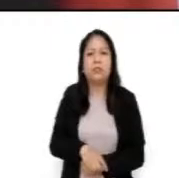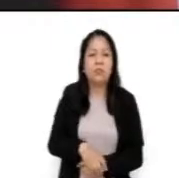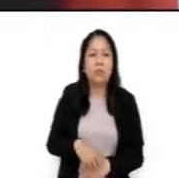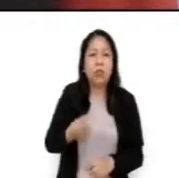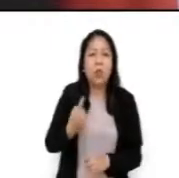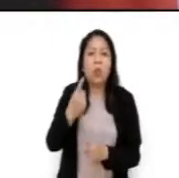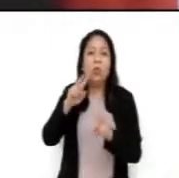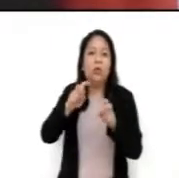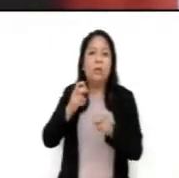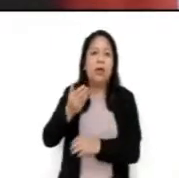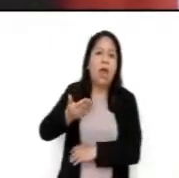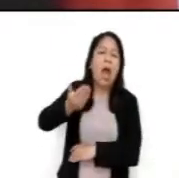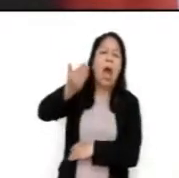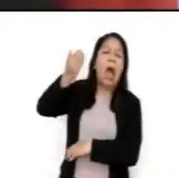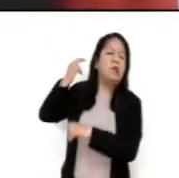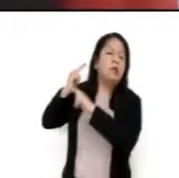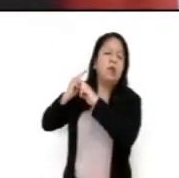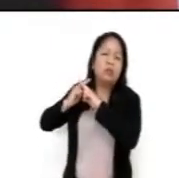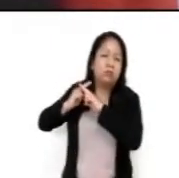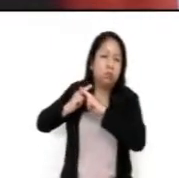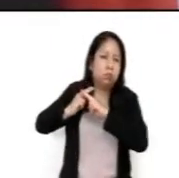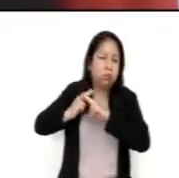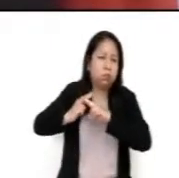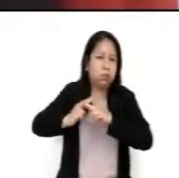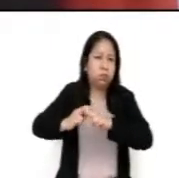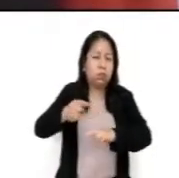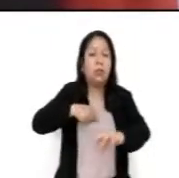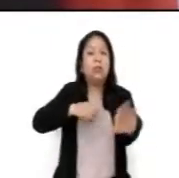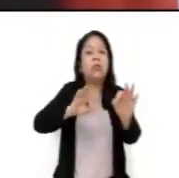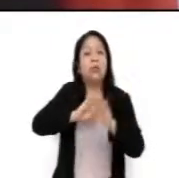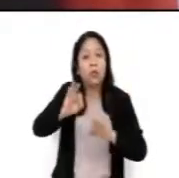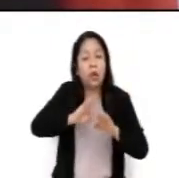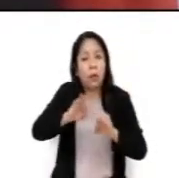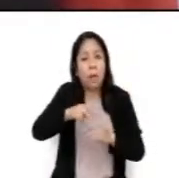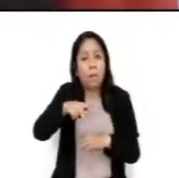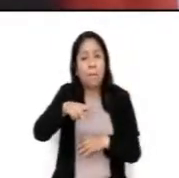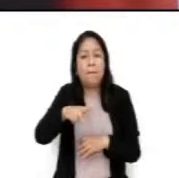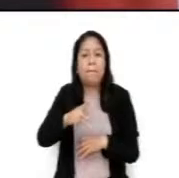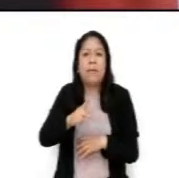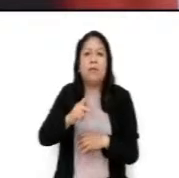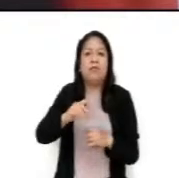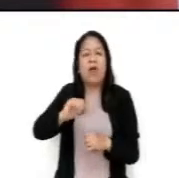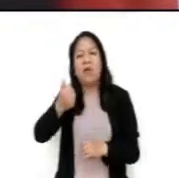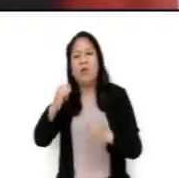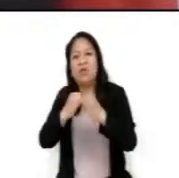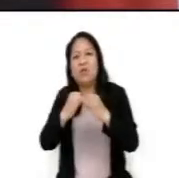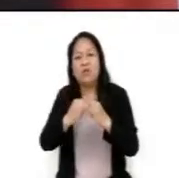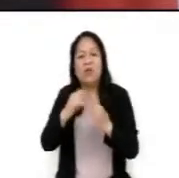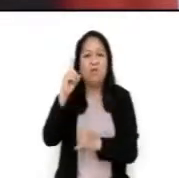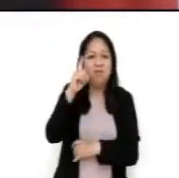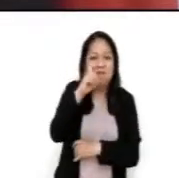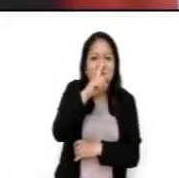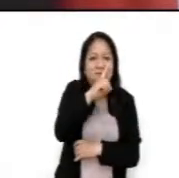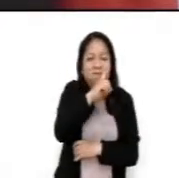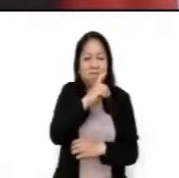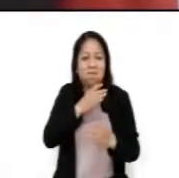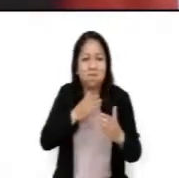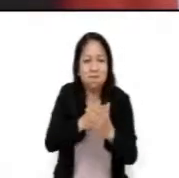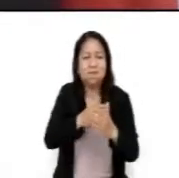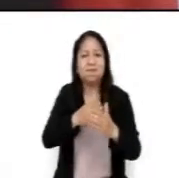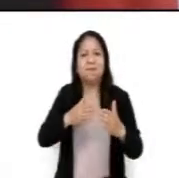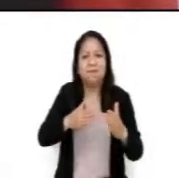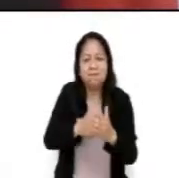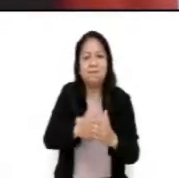años, tratando de implementarlo en las instituciones en donde lamentablemente encontré mucha resistencia para aceptar el tema de home office, pues el día de hoy se está